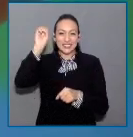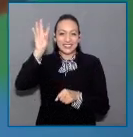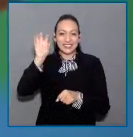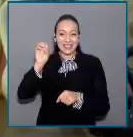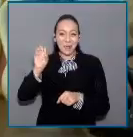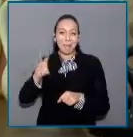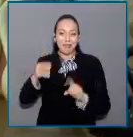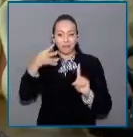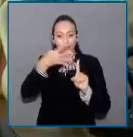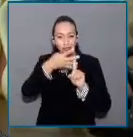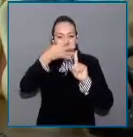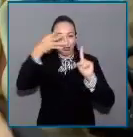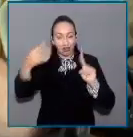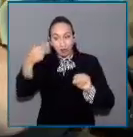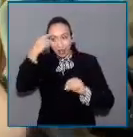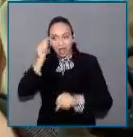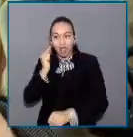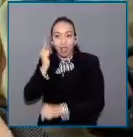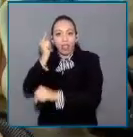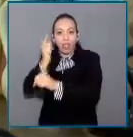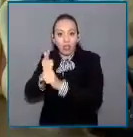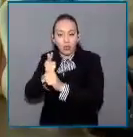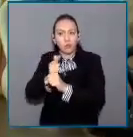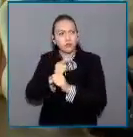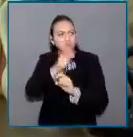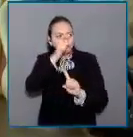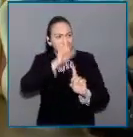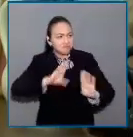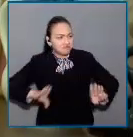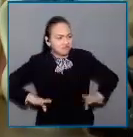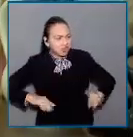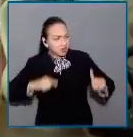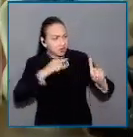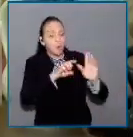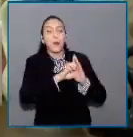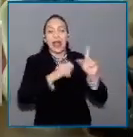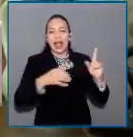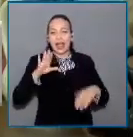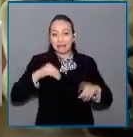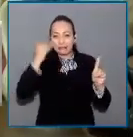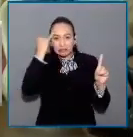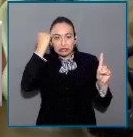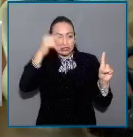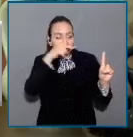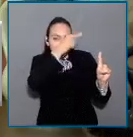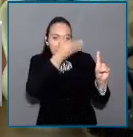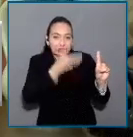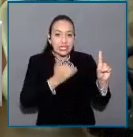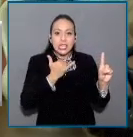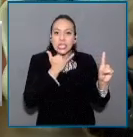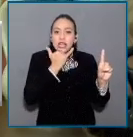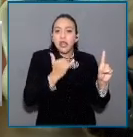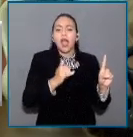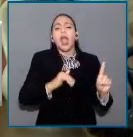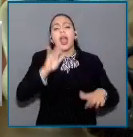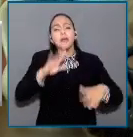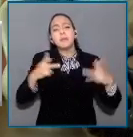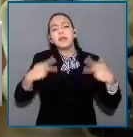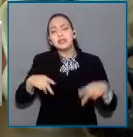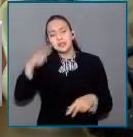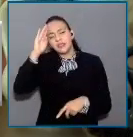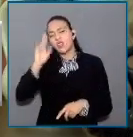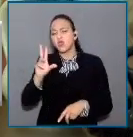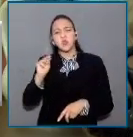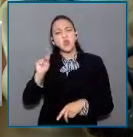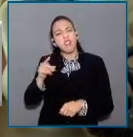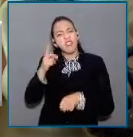dichas conductas. Que se sostiene desde creencias aparentemente que no hacen daño y luego va increciendo